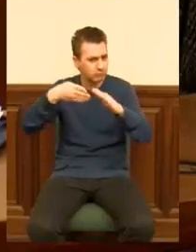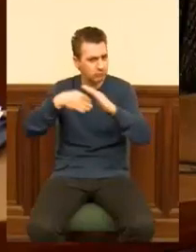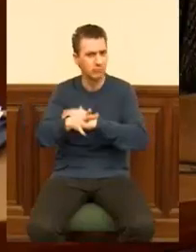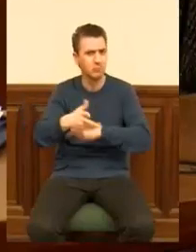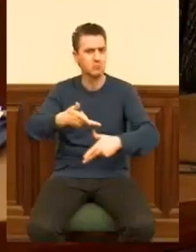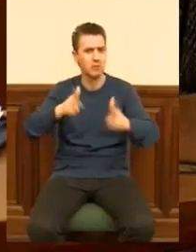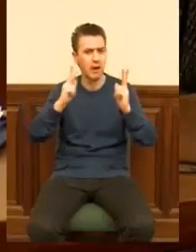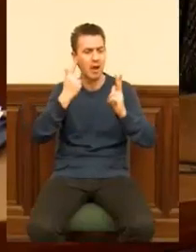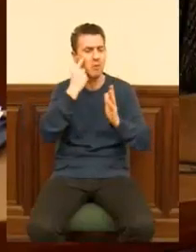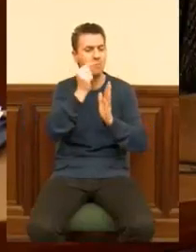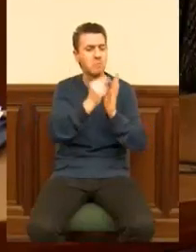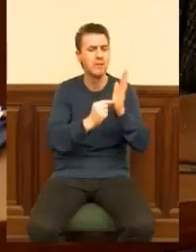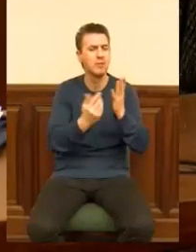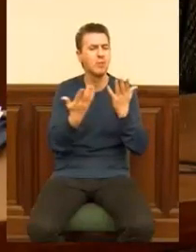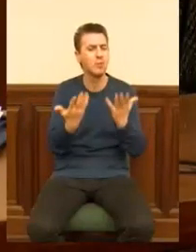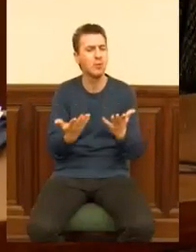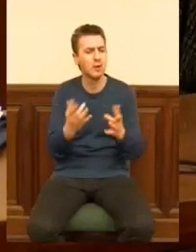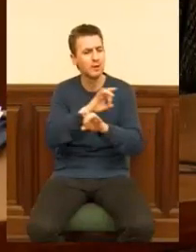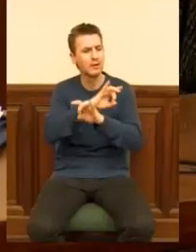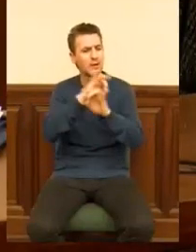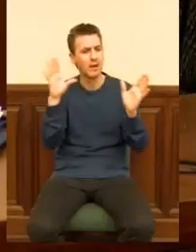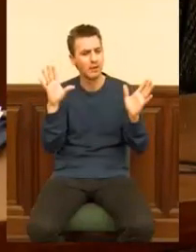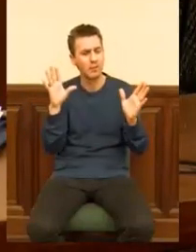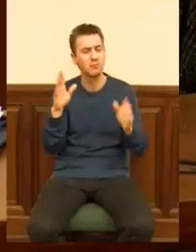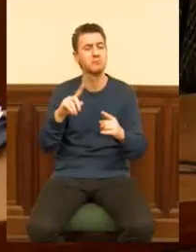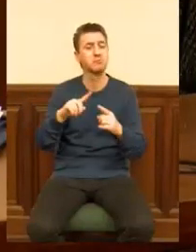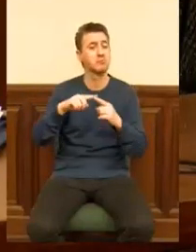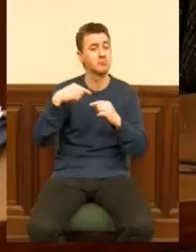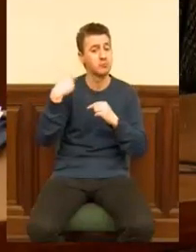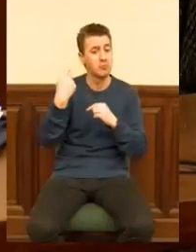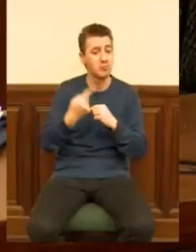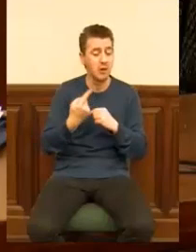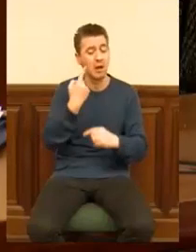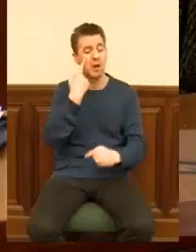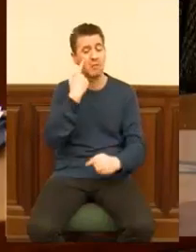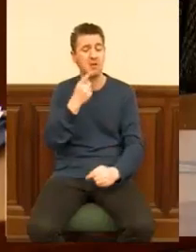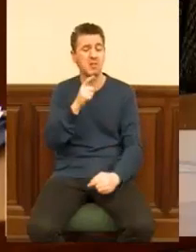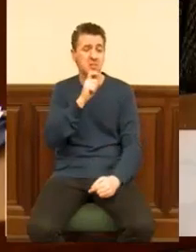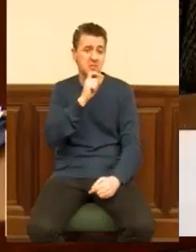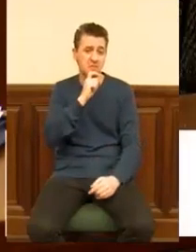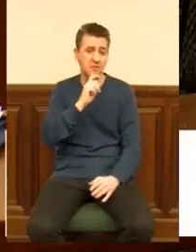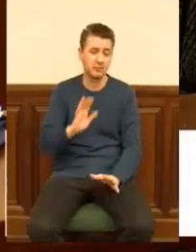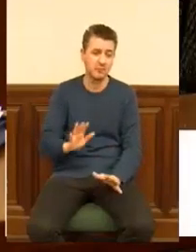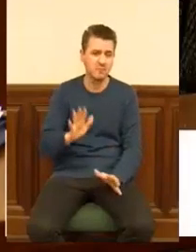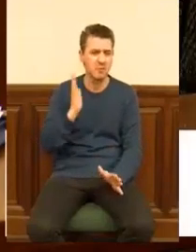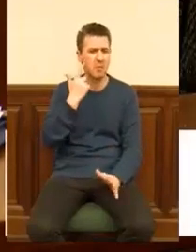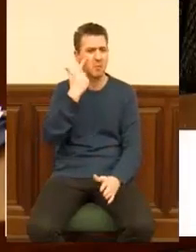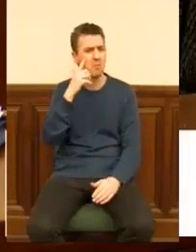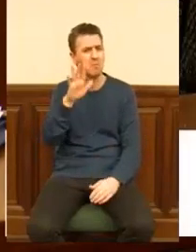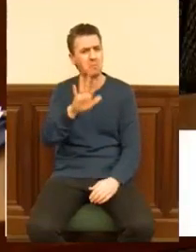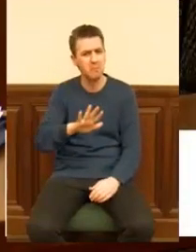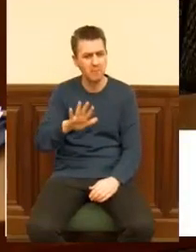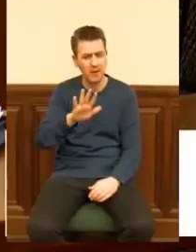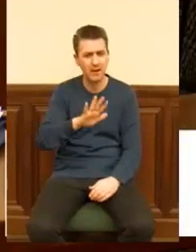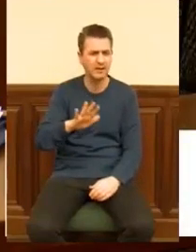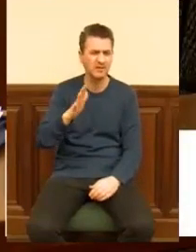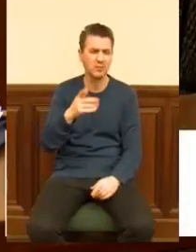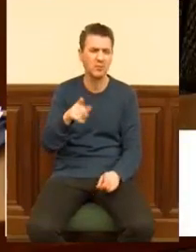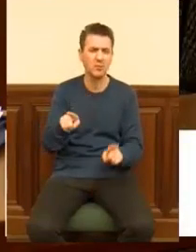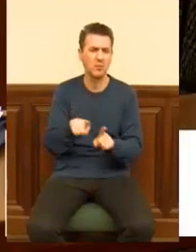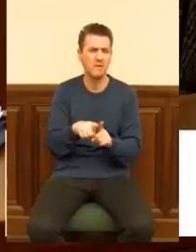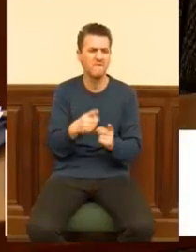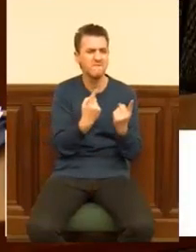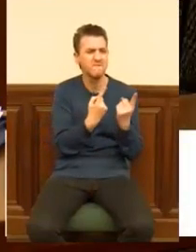de ser esas medidas, pues entraríamos en mayores dificultades. Pero sí que nos parece un tanto incompleta